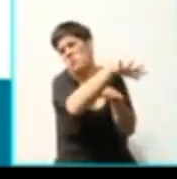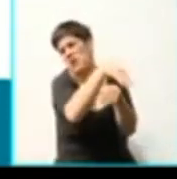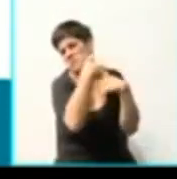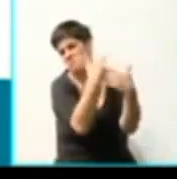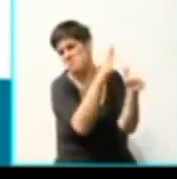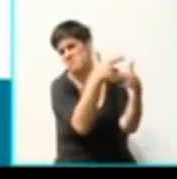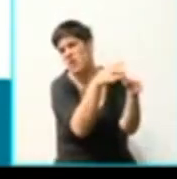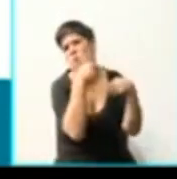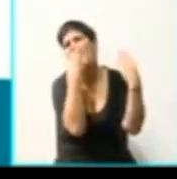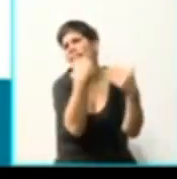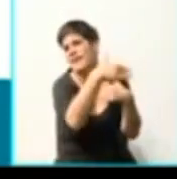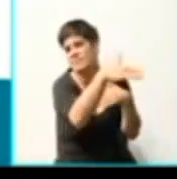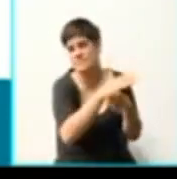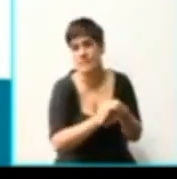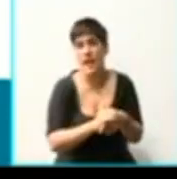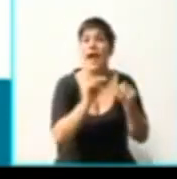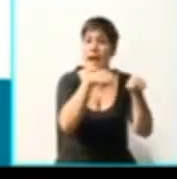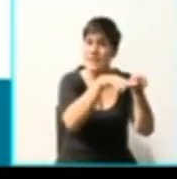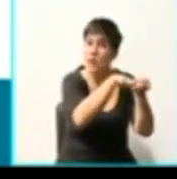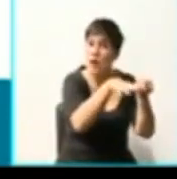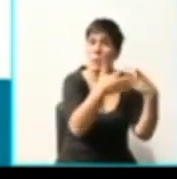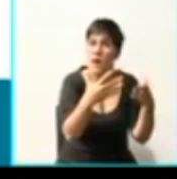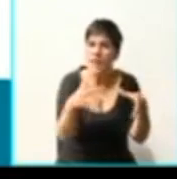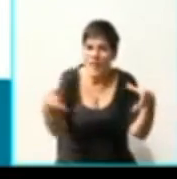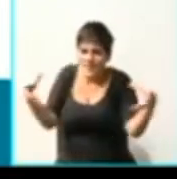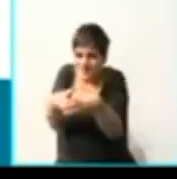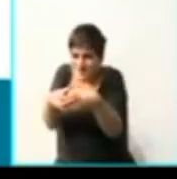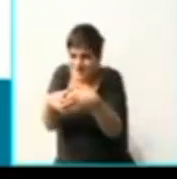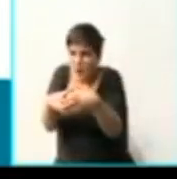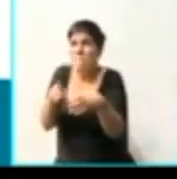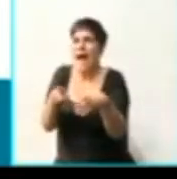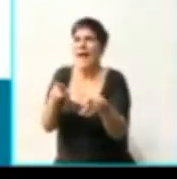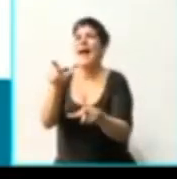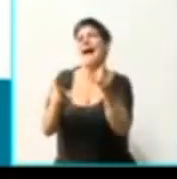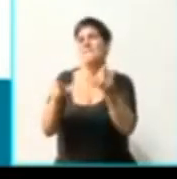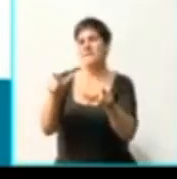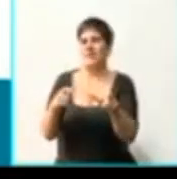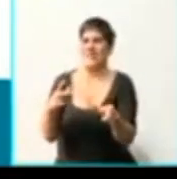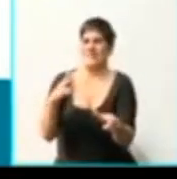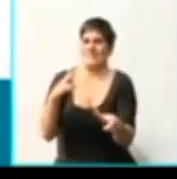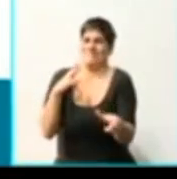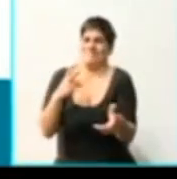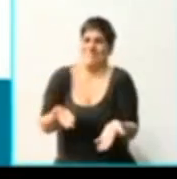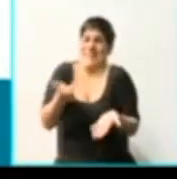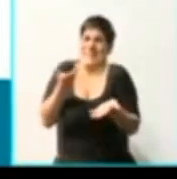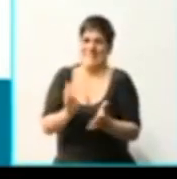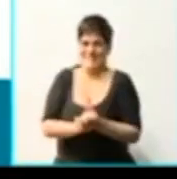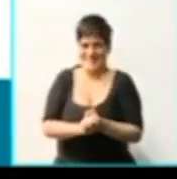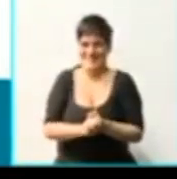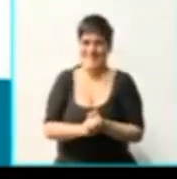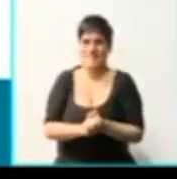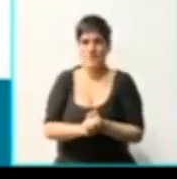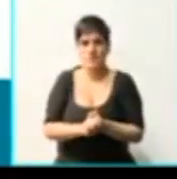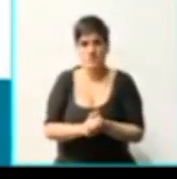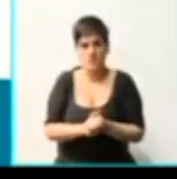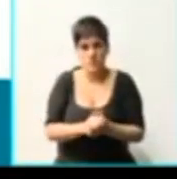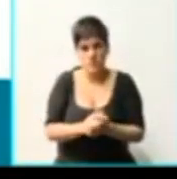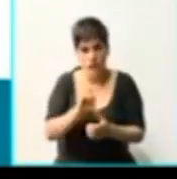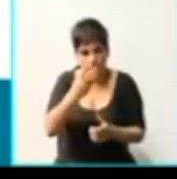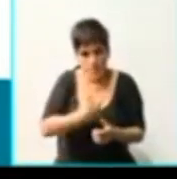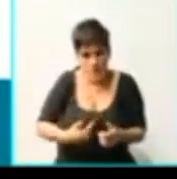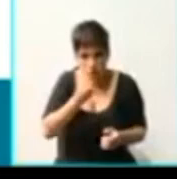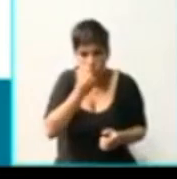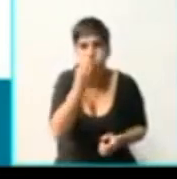ese lugar puede integrarse al puerto o hacer un sector de barrios para clase media. Eso dijo la candidata del PRO.